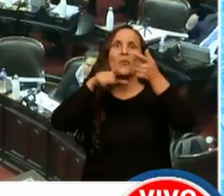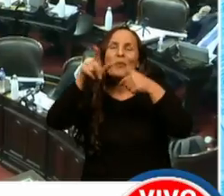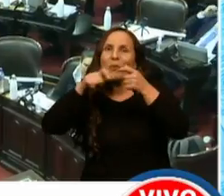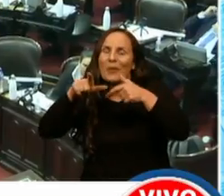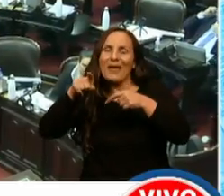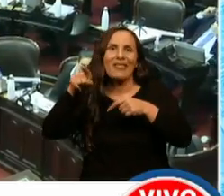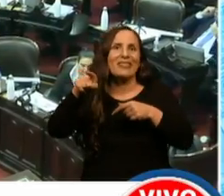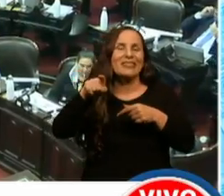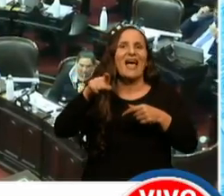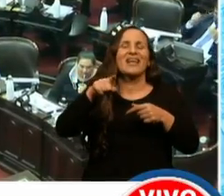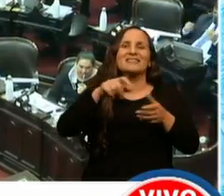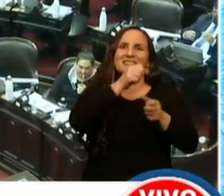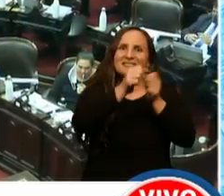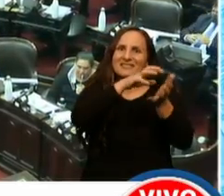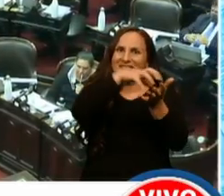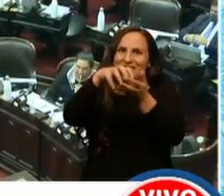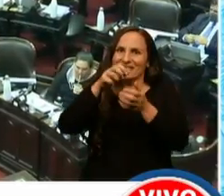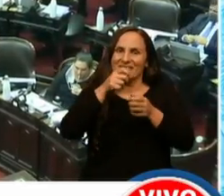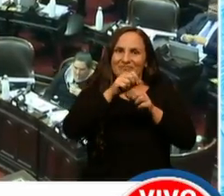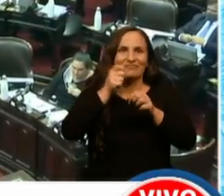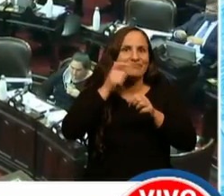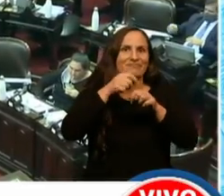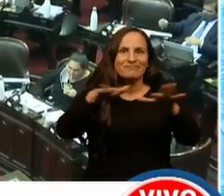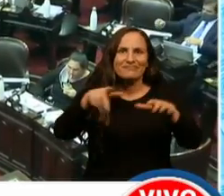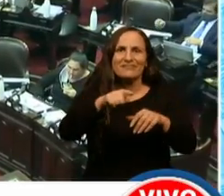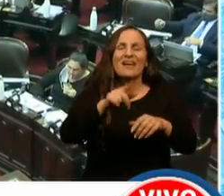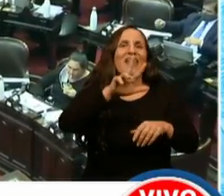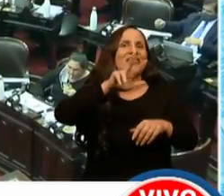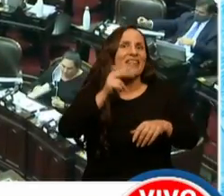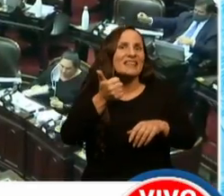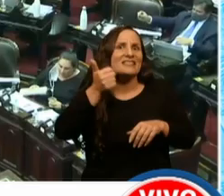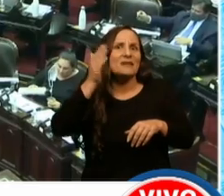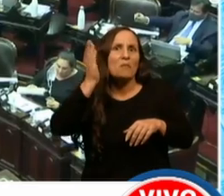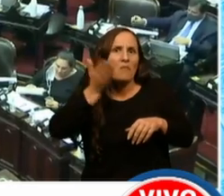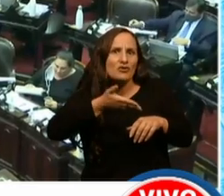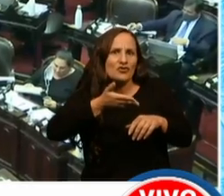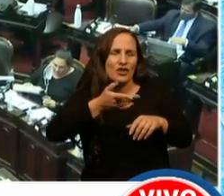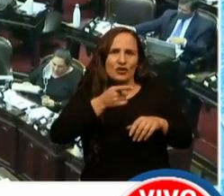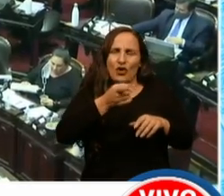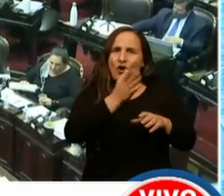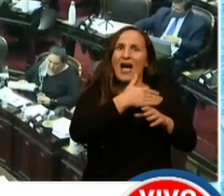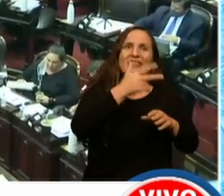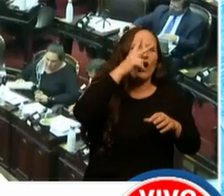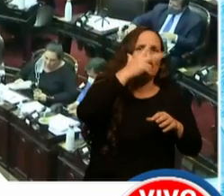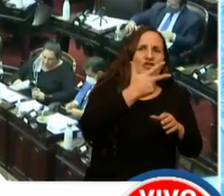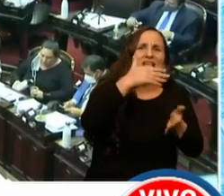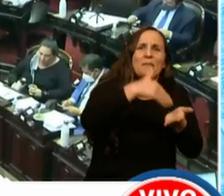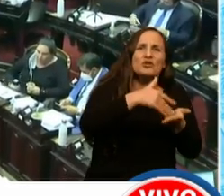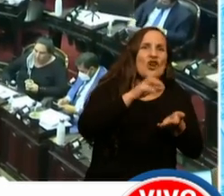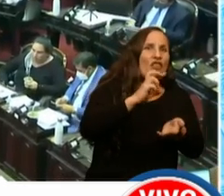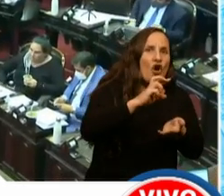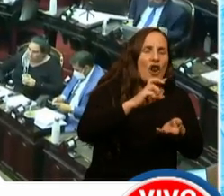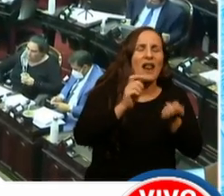distribuidoras crecieron un 336 por ciento es decir pasando de 83 millones de